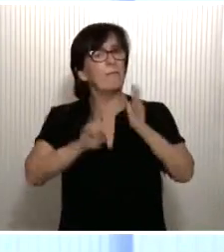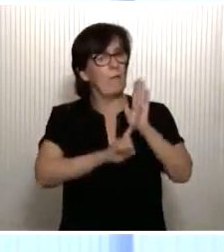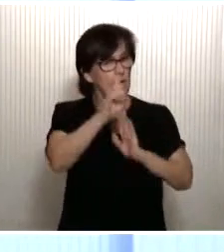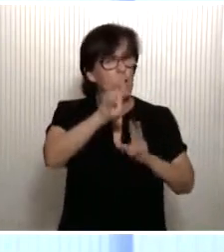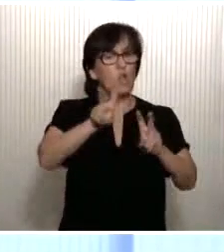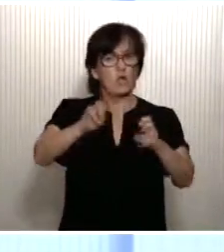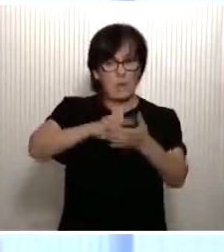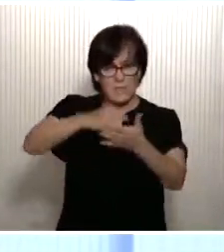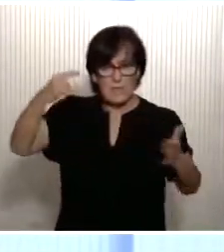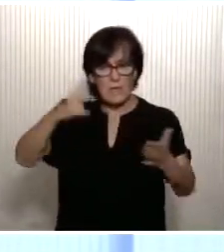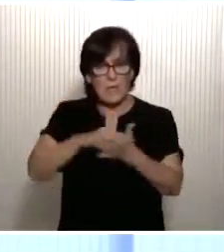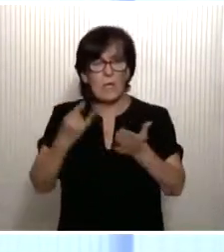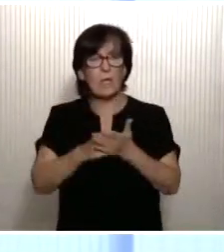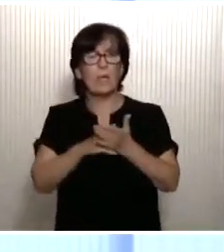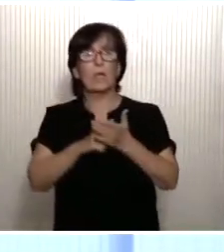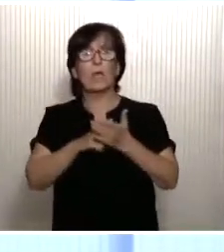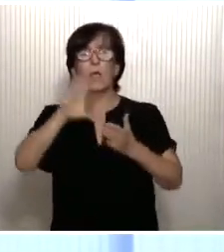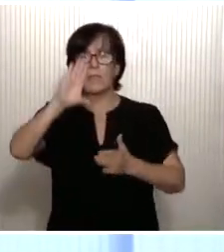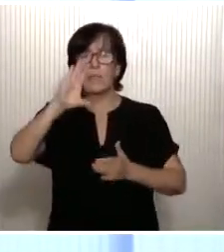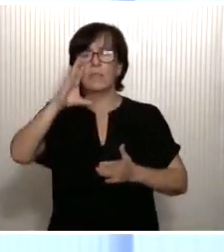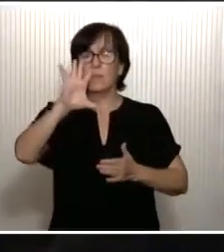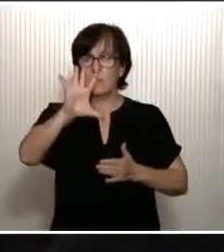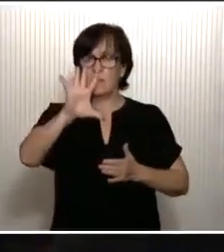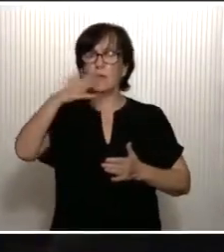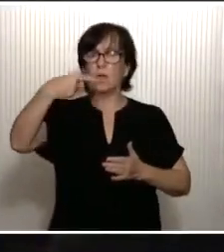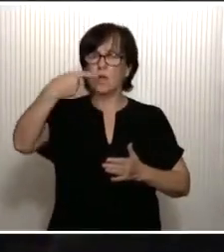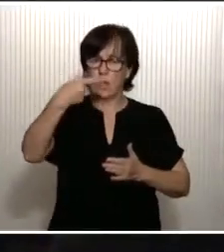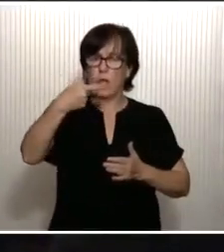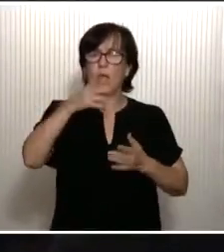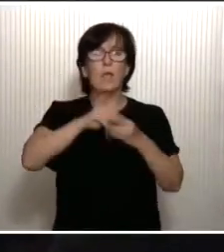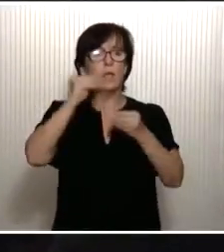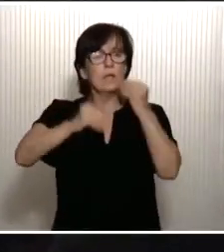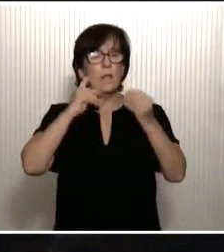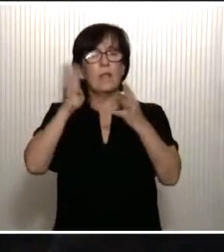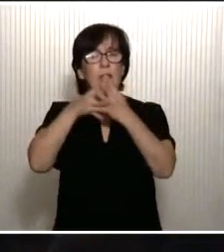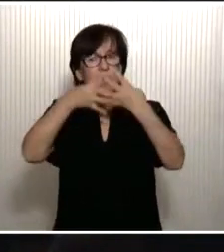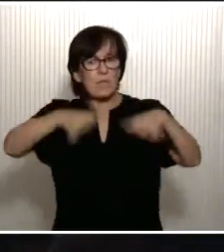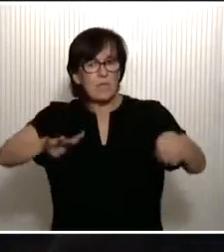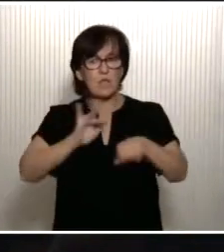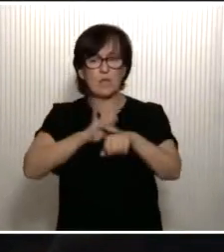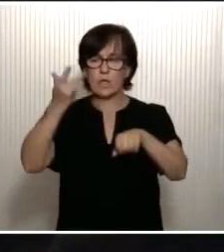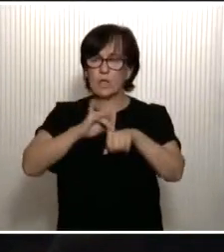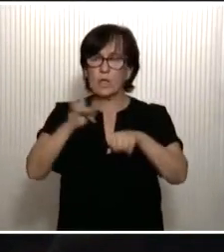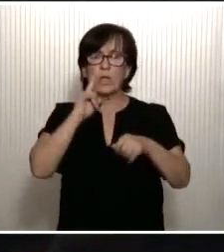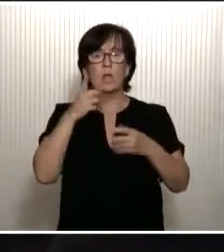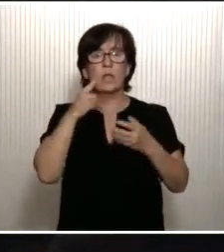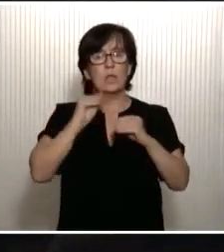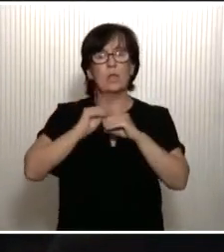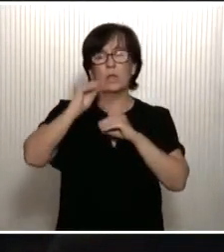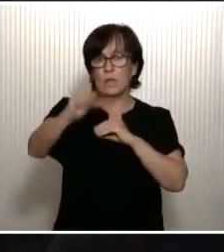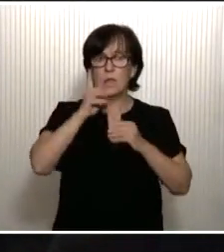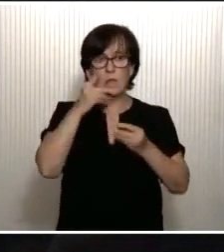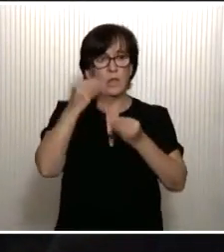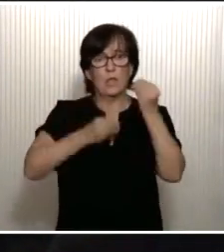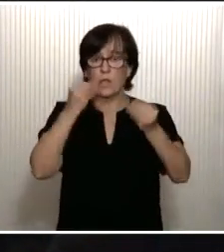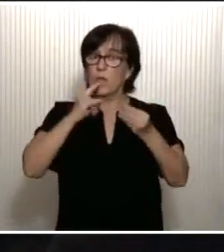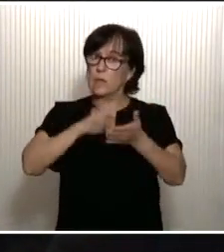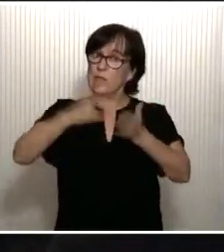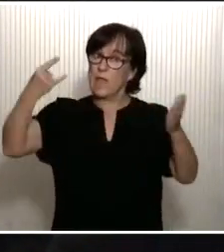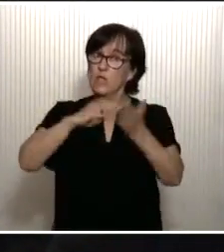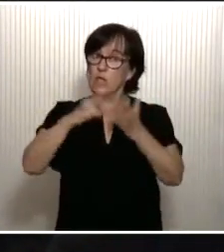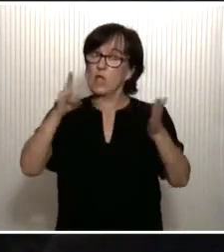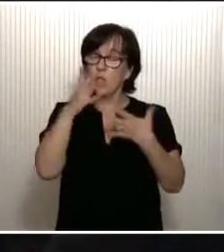tecnologías, en el 5G, particularmente evidente en las infraestructuras digitales, gracias al aporte de las grandes corporaciones tecnológicas,